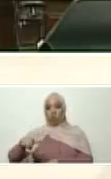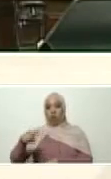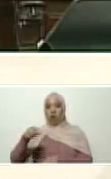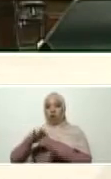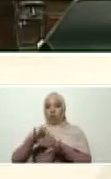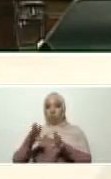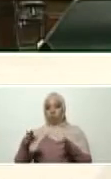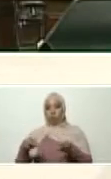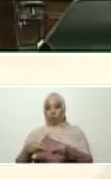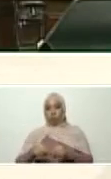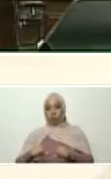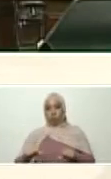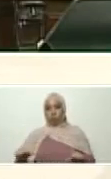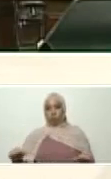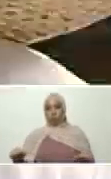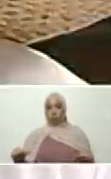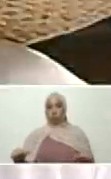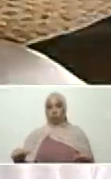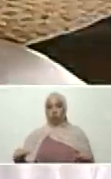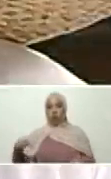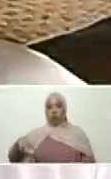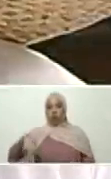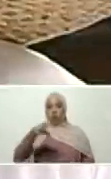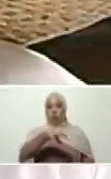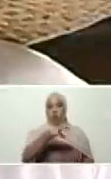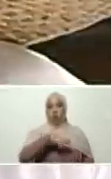Ahí están, batallando.